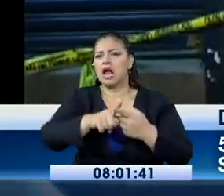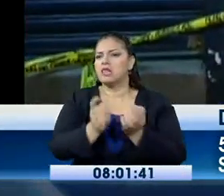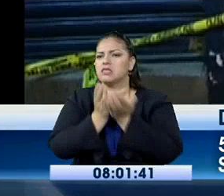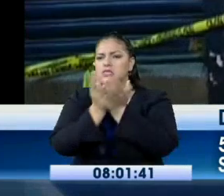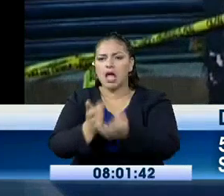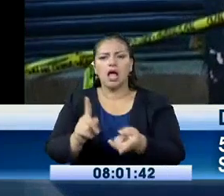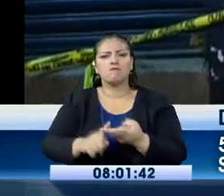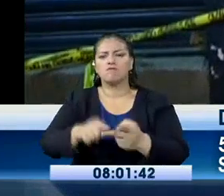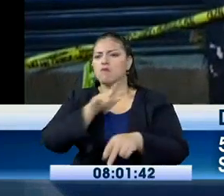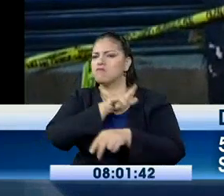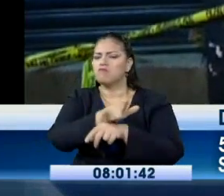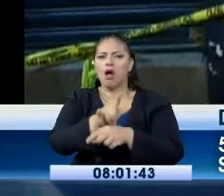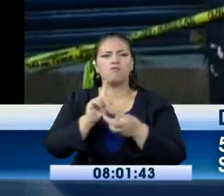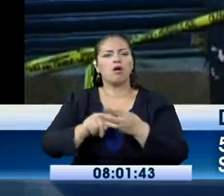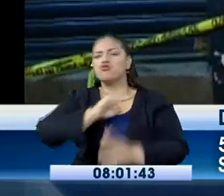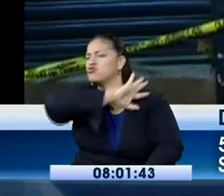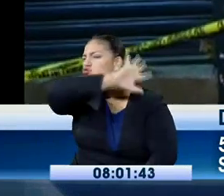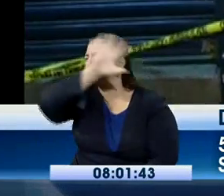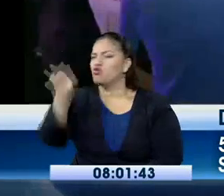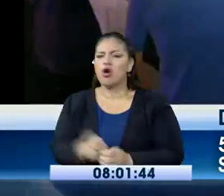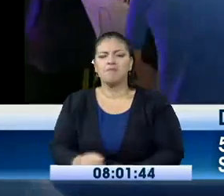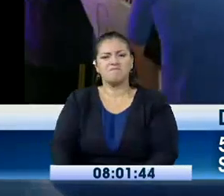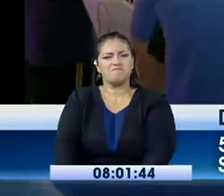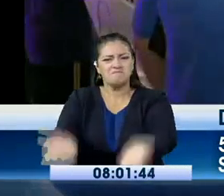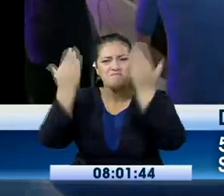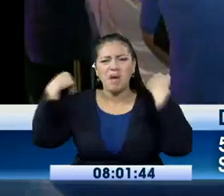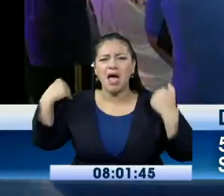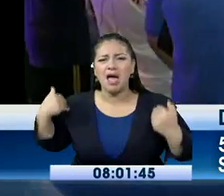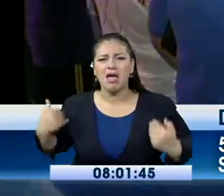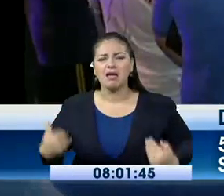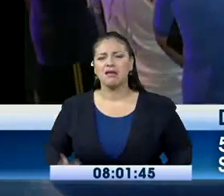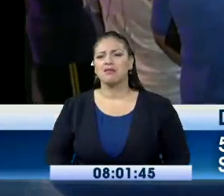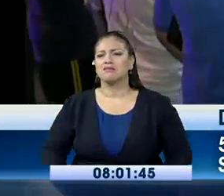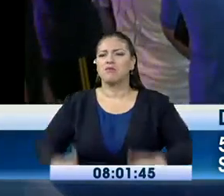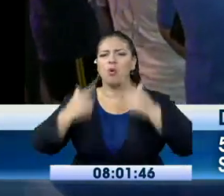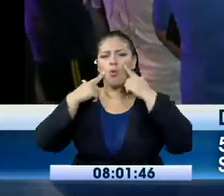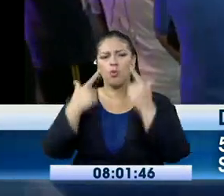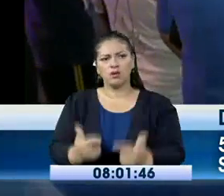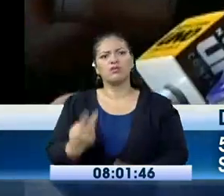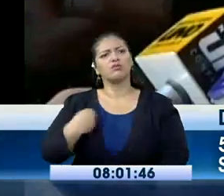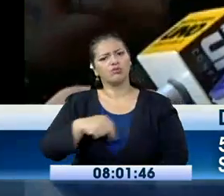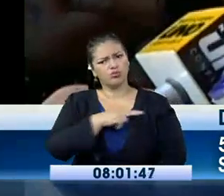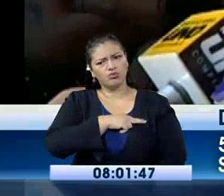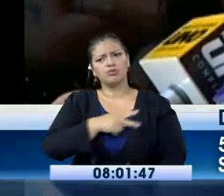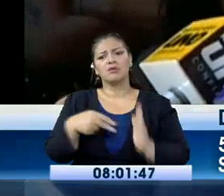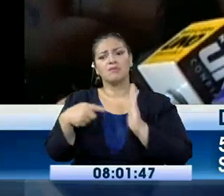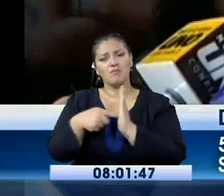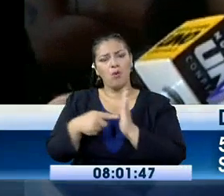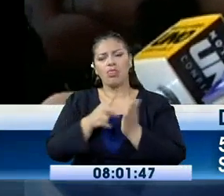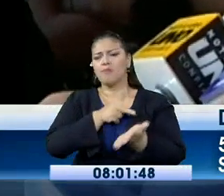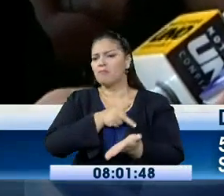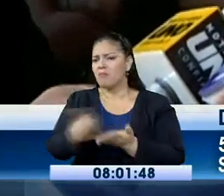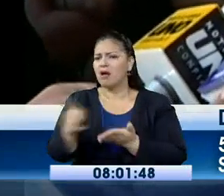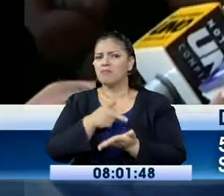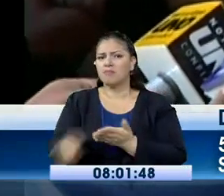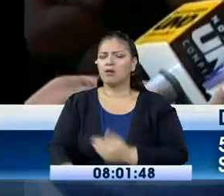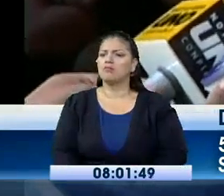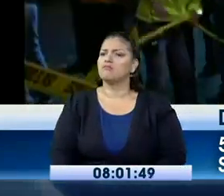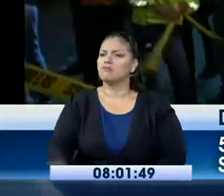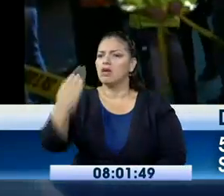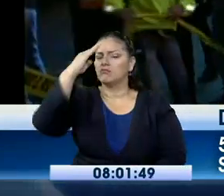Los militares estamos nosotros, pagamos nuestros impuestos. Y que salgan todos a ver por nuestro